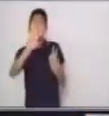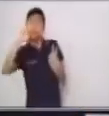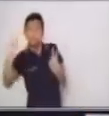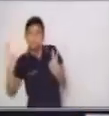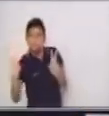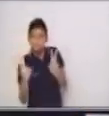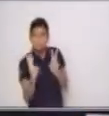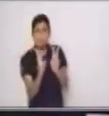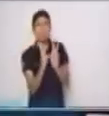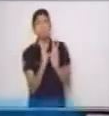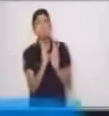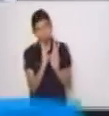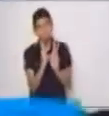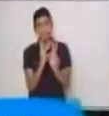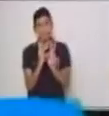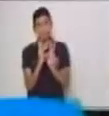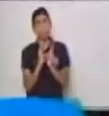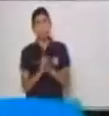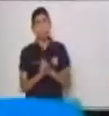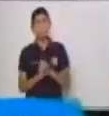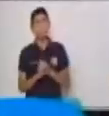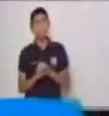bien, ahora vean acá.